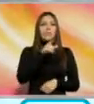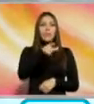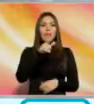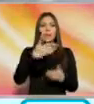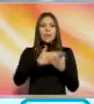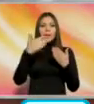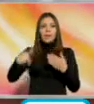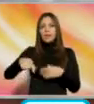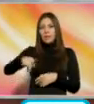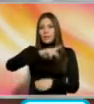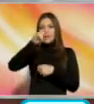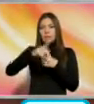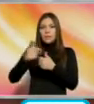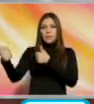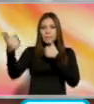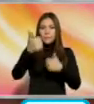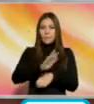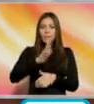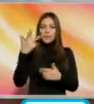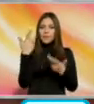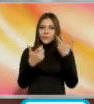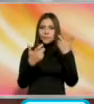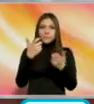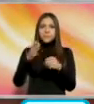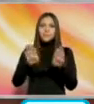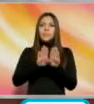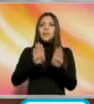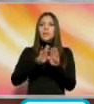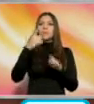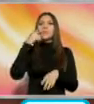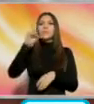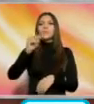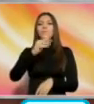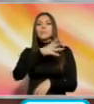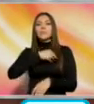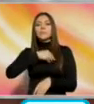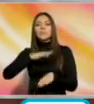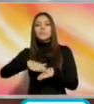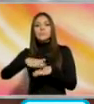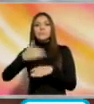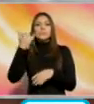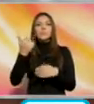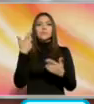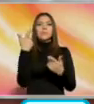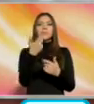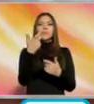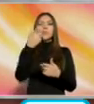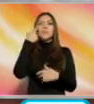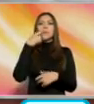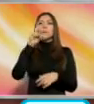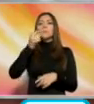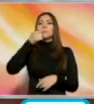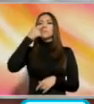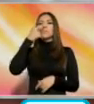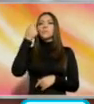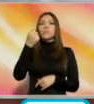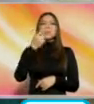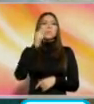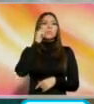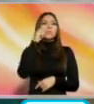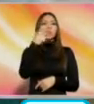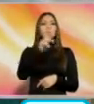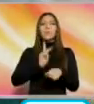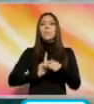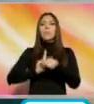y operados de las glándulas que tienen, las glándulas anales, que es donde tienen más este aroma Sí. más fuerte, Sí. de todas formas, ellos en toda su